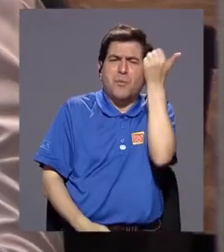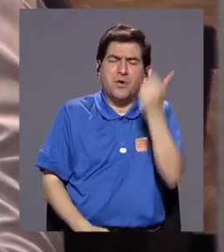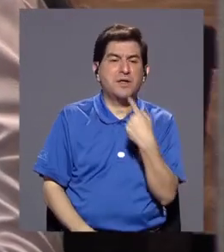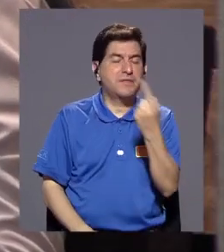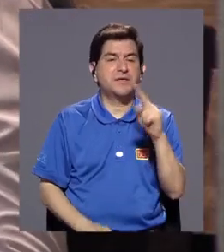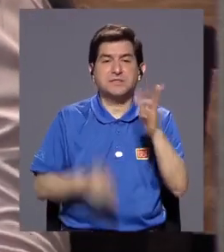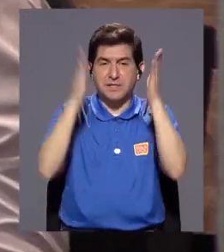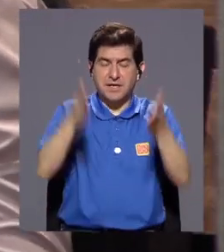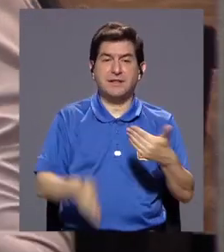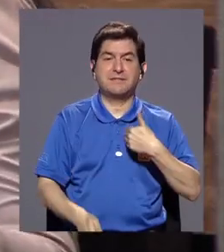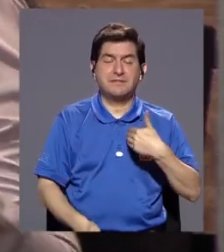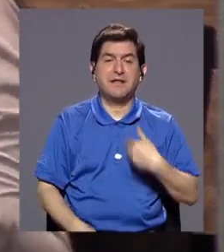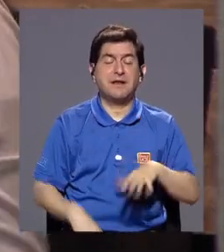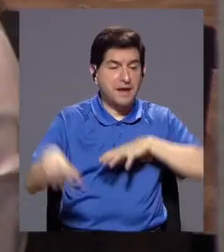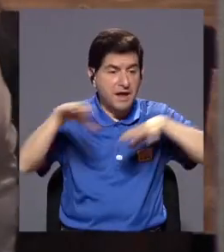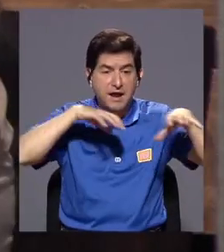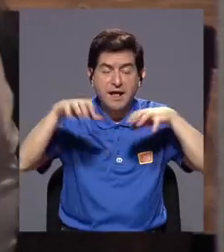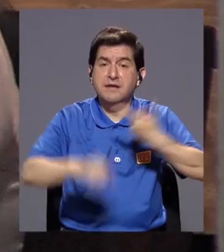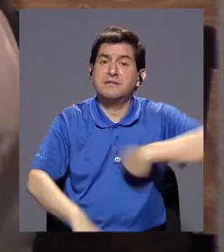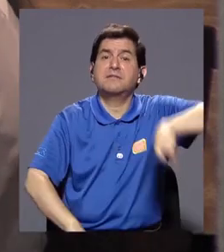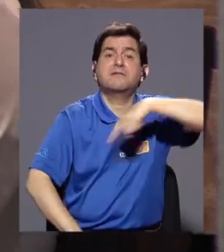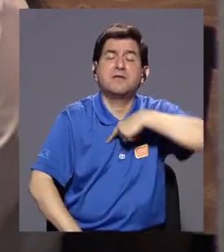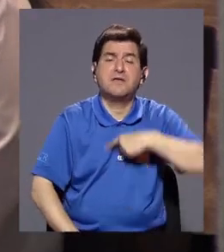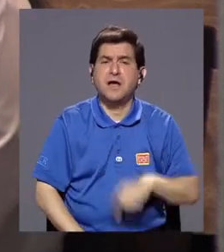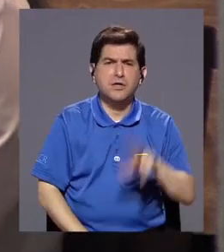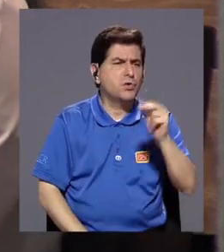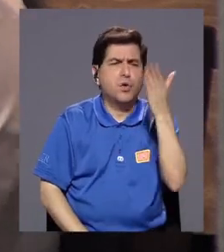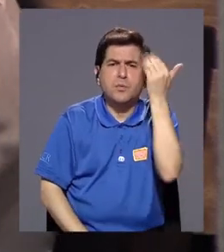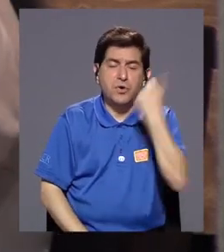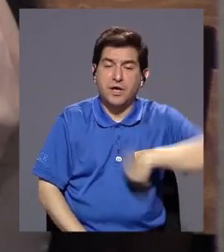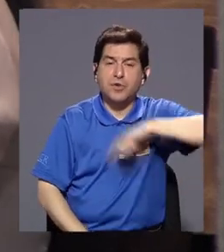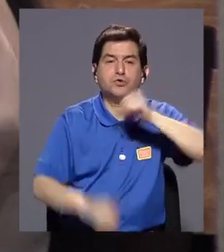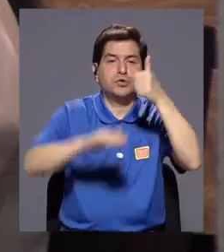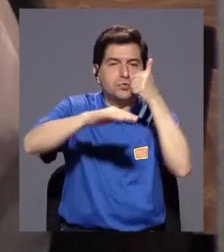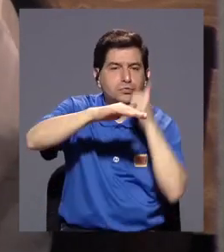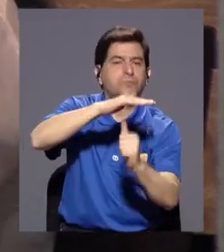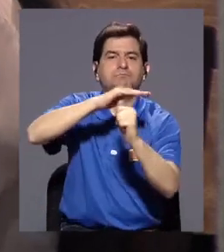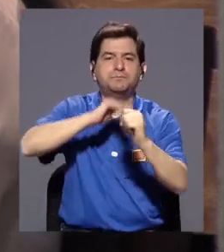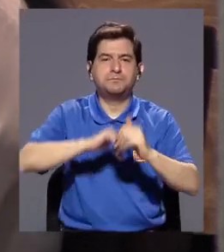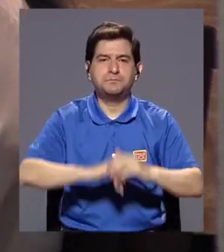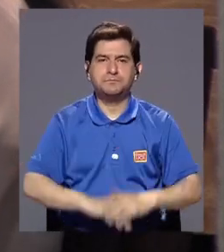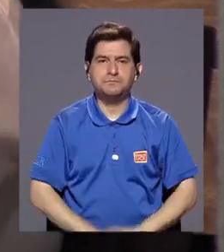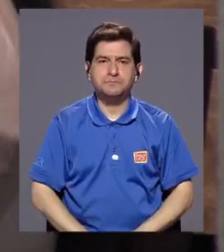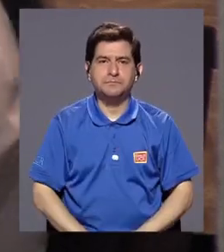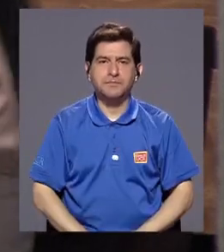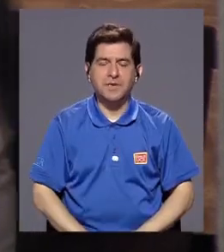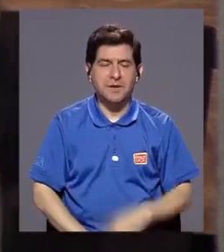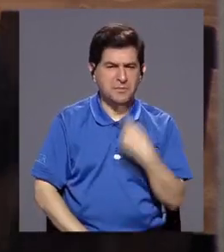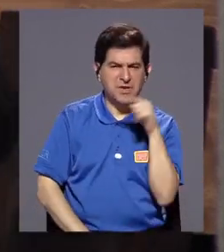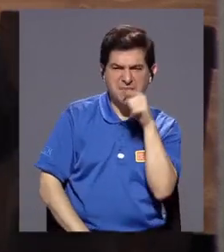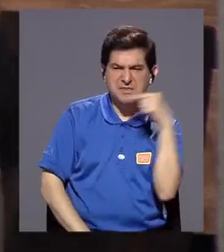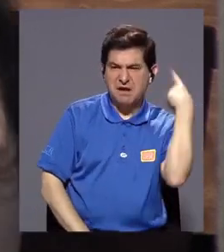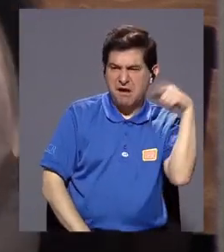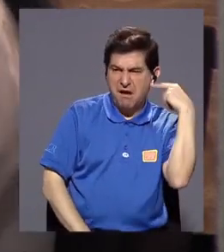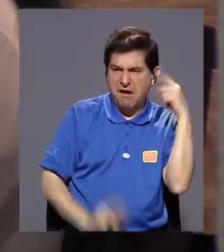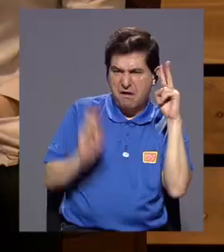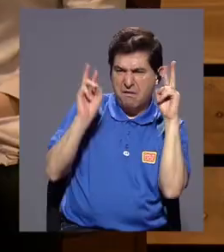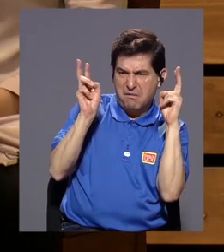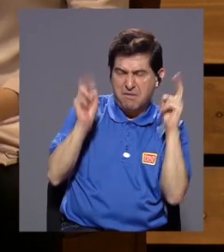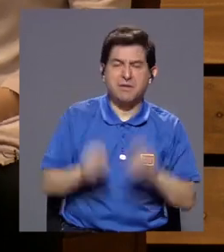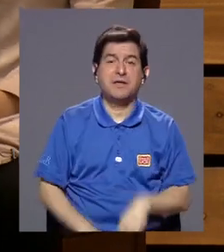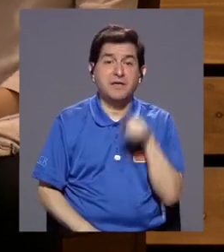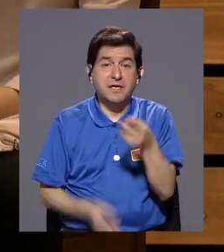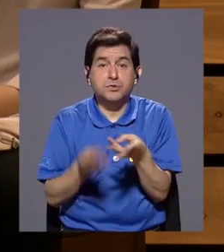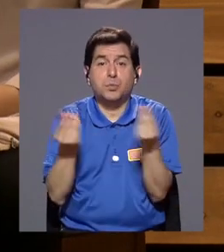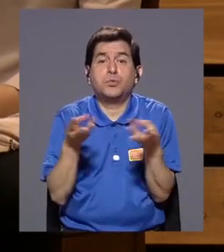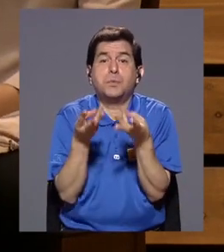ninguna actividad? ¿Por qué? Porque estamos ocultos, porque nos tachan de locos, y eso crea el miedo.